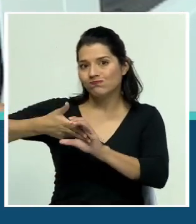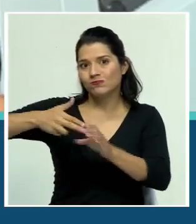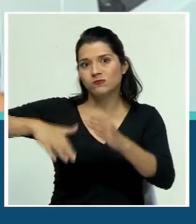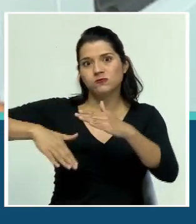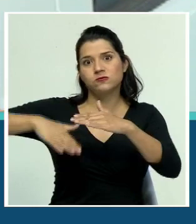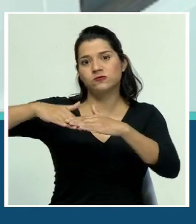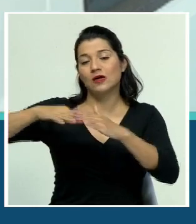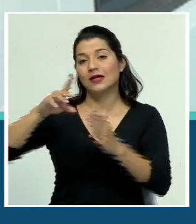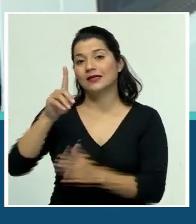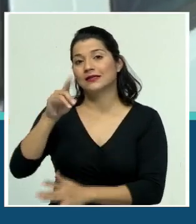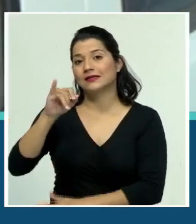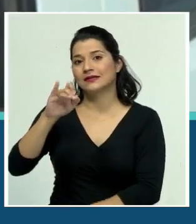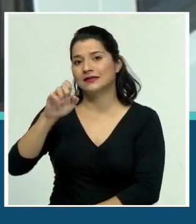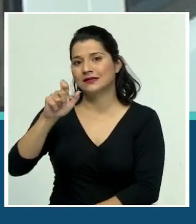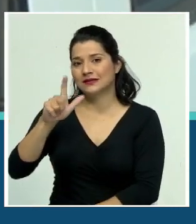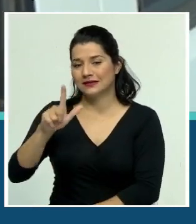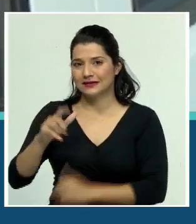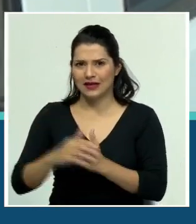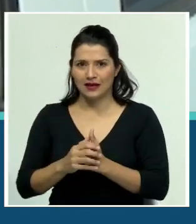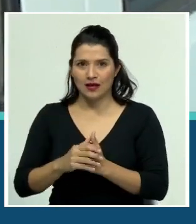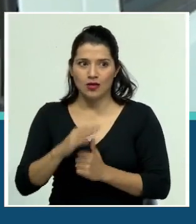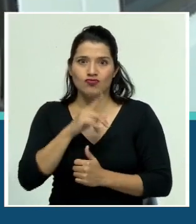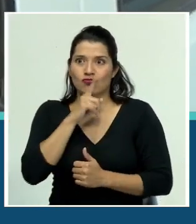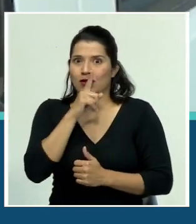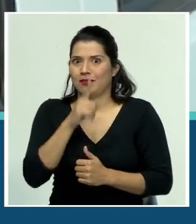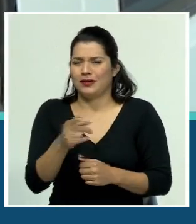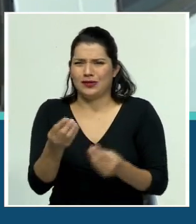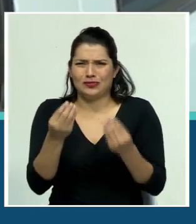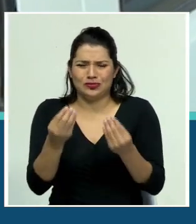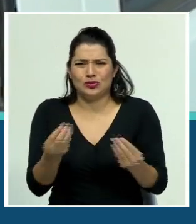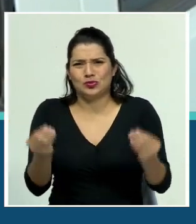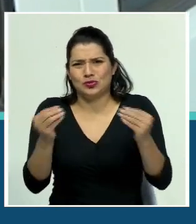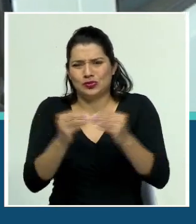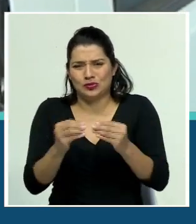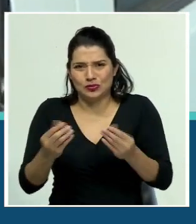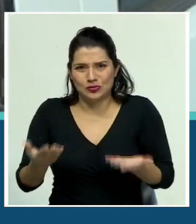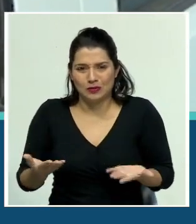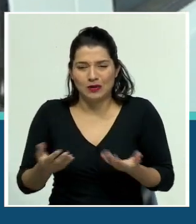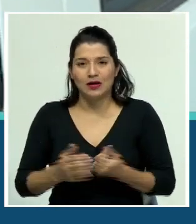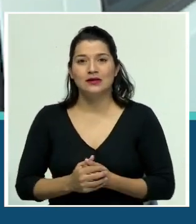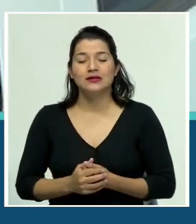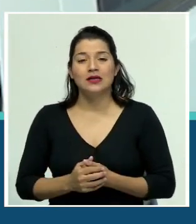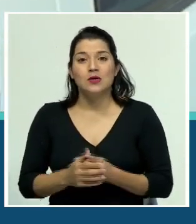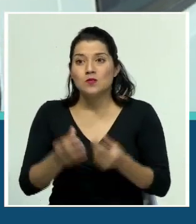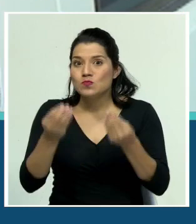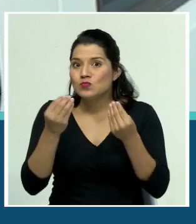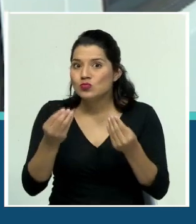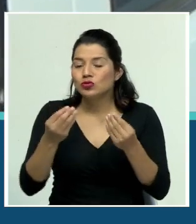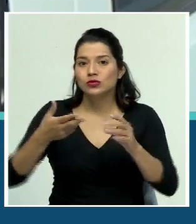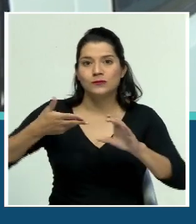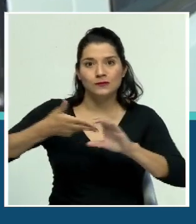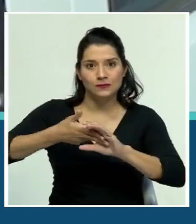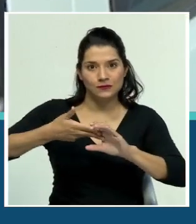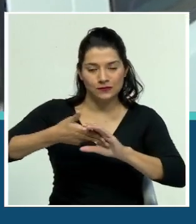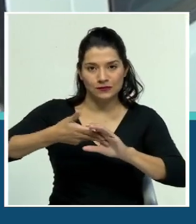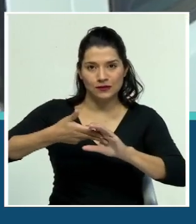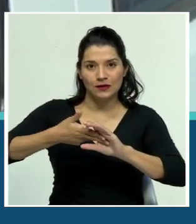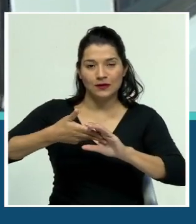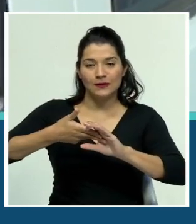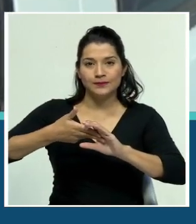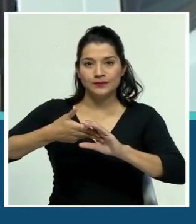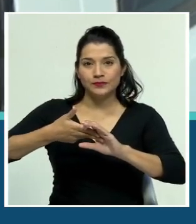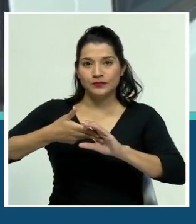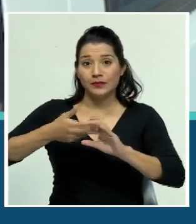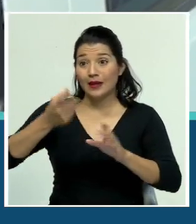diésel. Entonces es exagerado, es exagerado el montón de combustible que